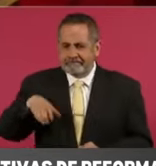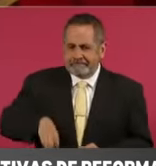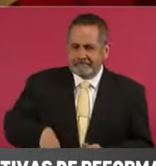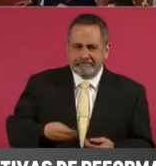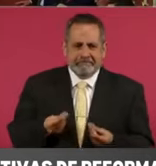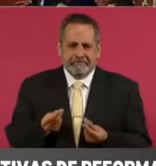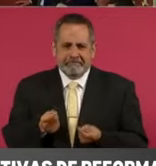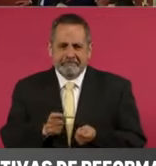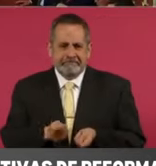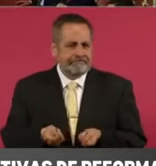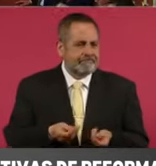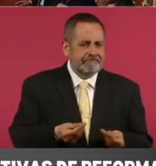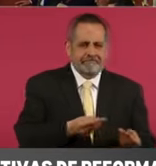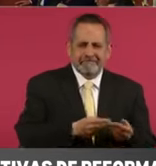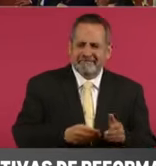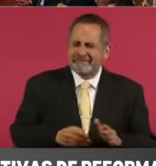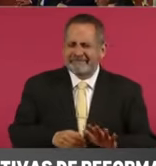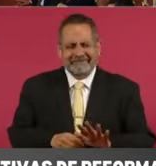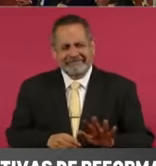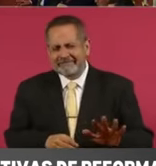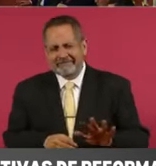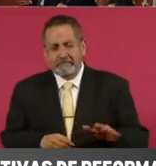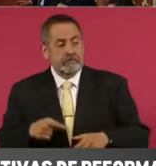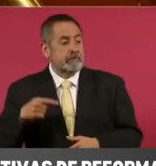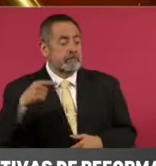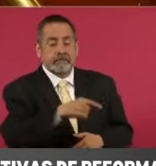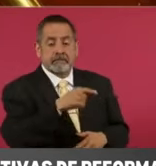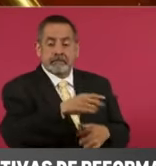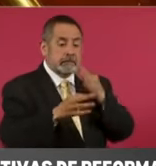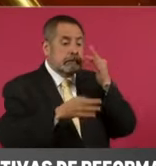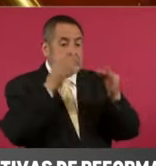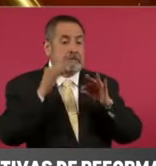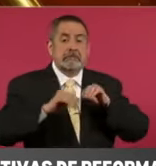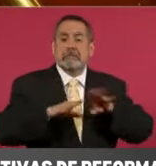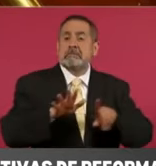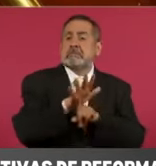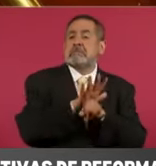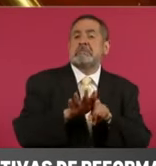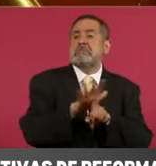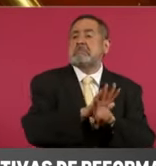manipulación que llevan a cabo en los medios